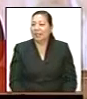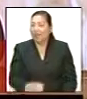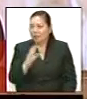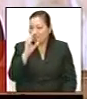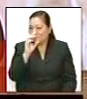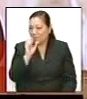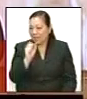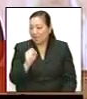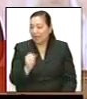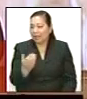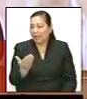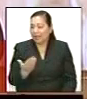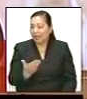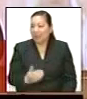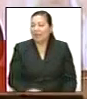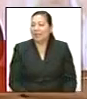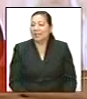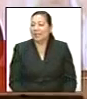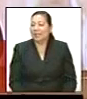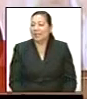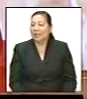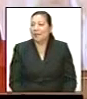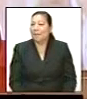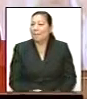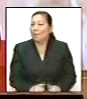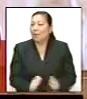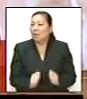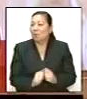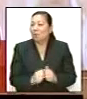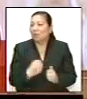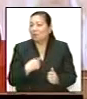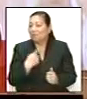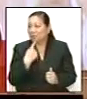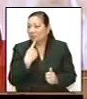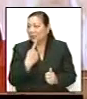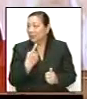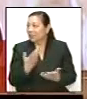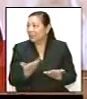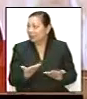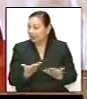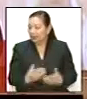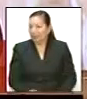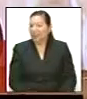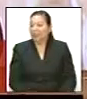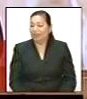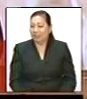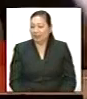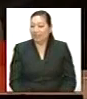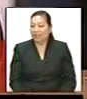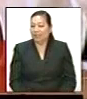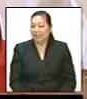Cancillería, después del almuerzo. Pero puedo adelantarles que el fondo